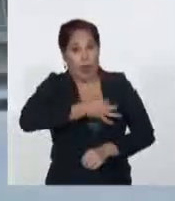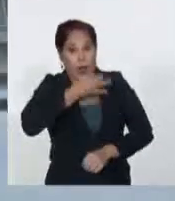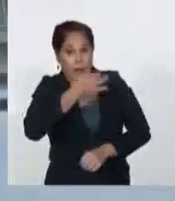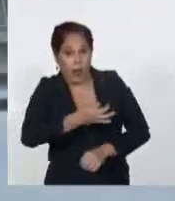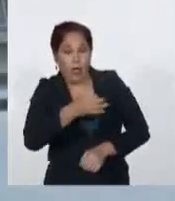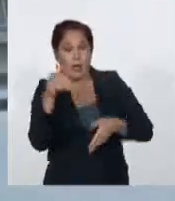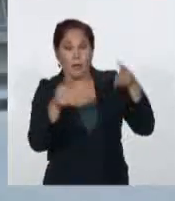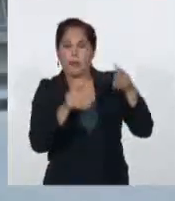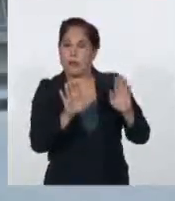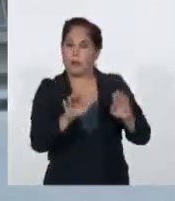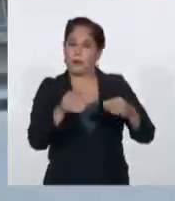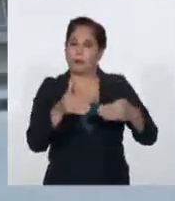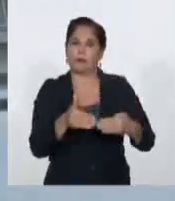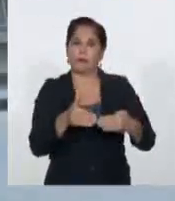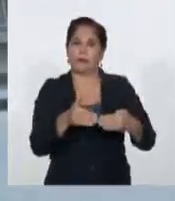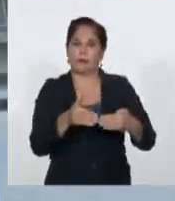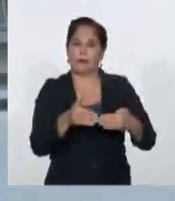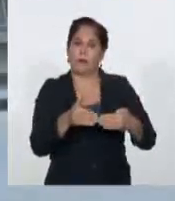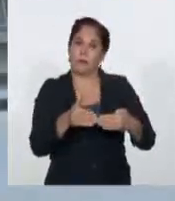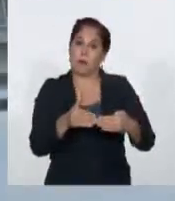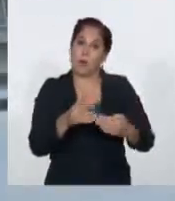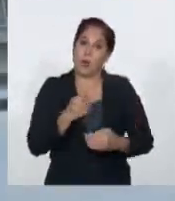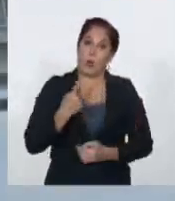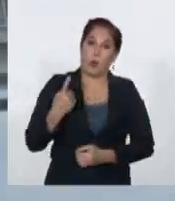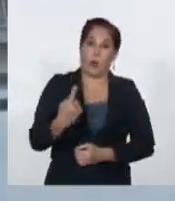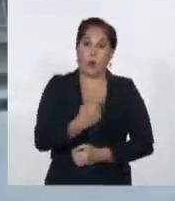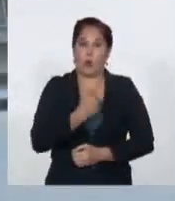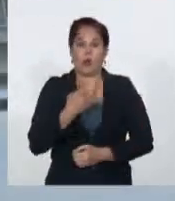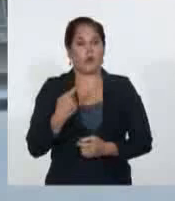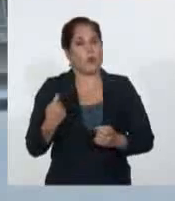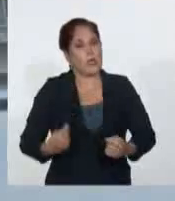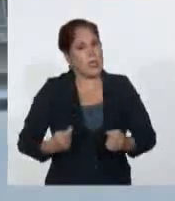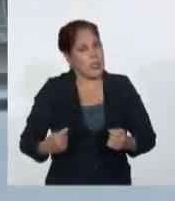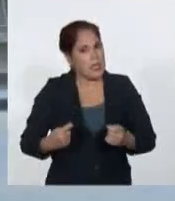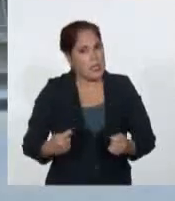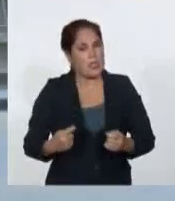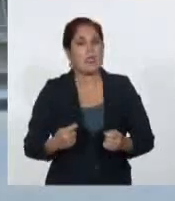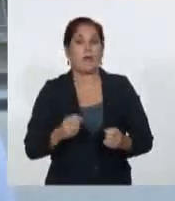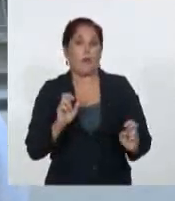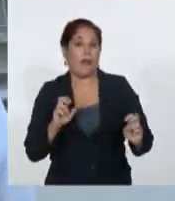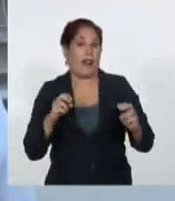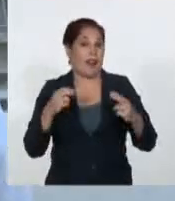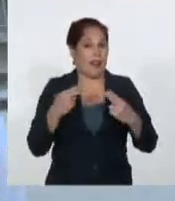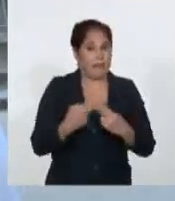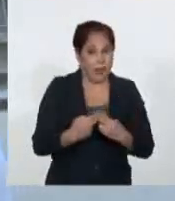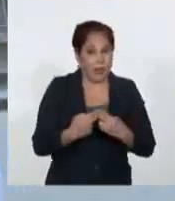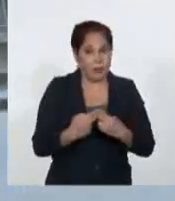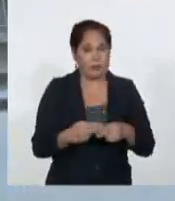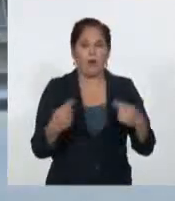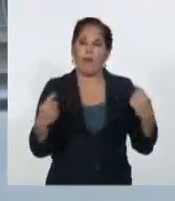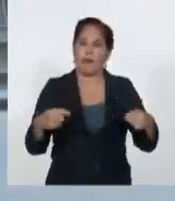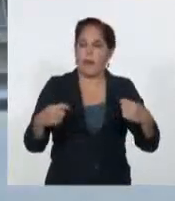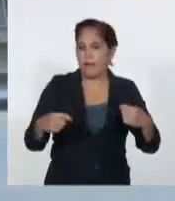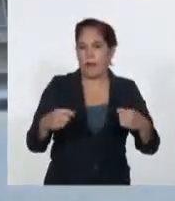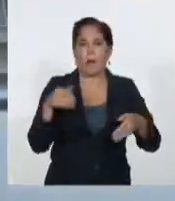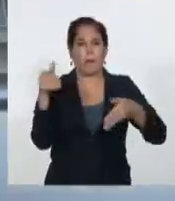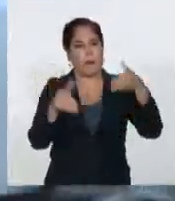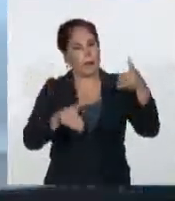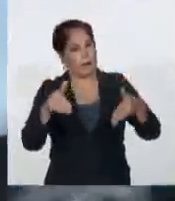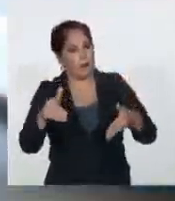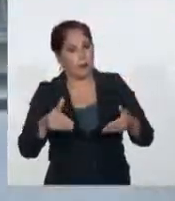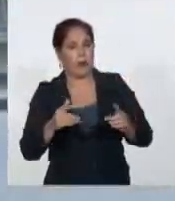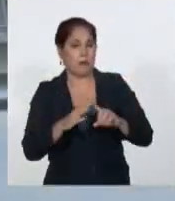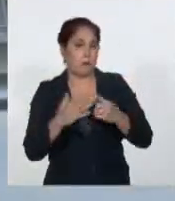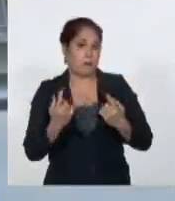está cerrada nosotros por supuesto hemos insistido que en un foro que plantea